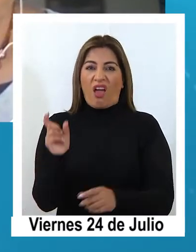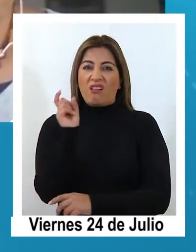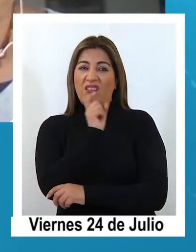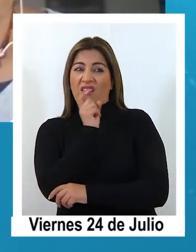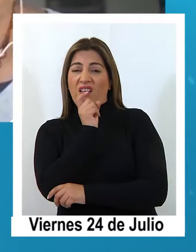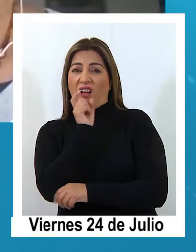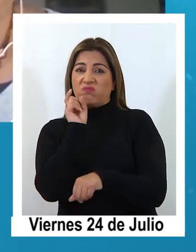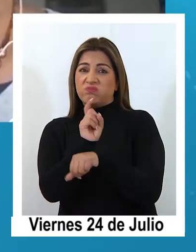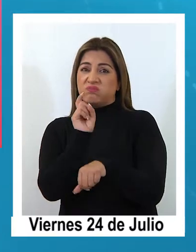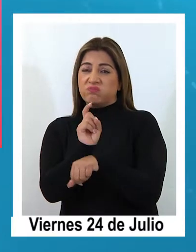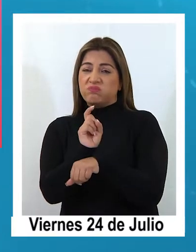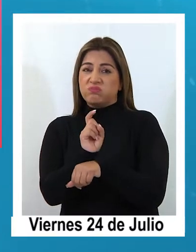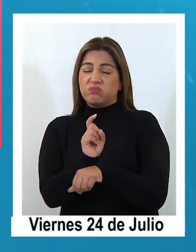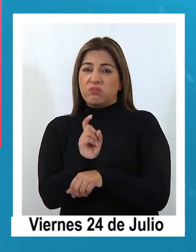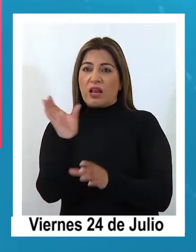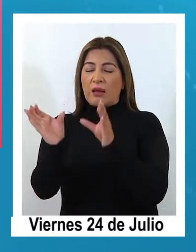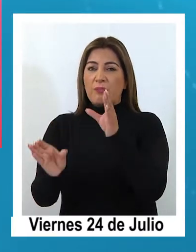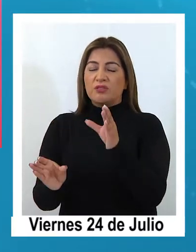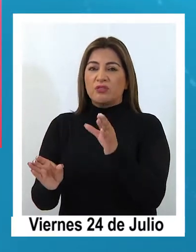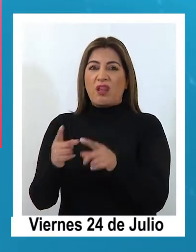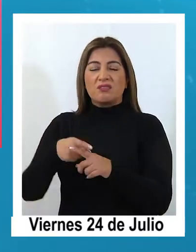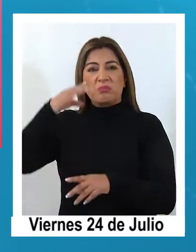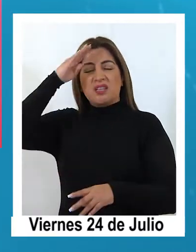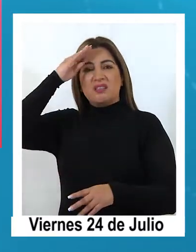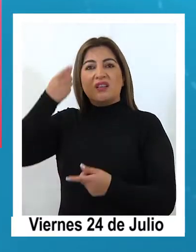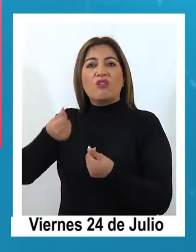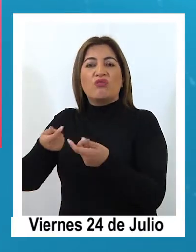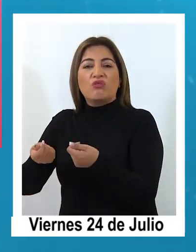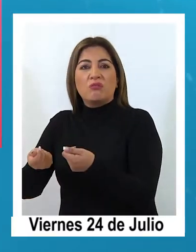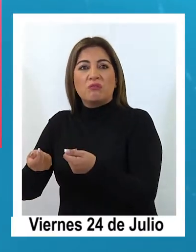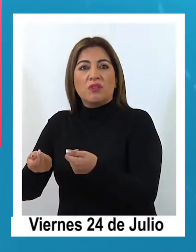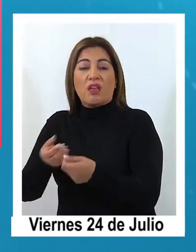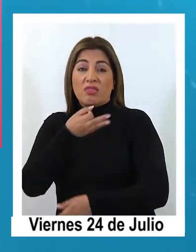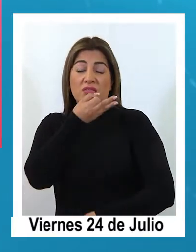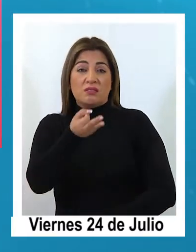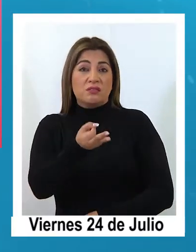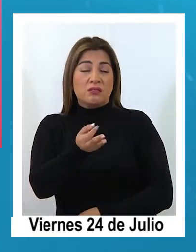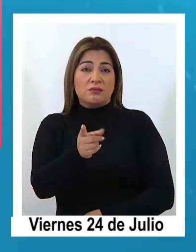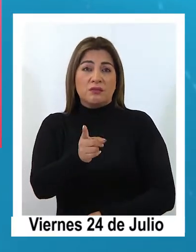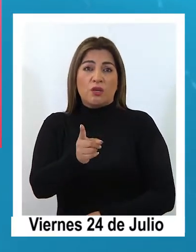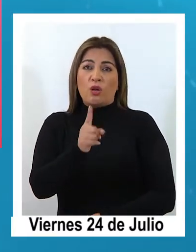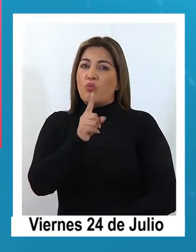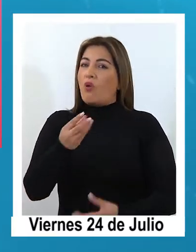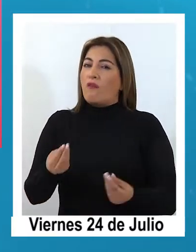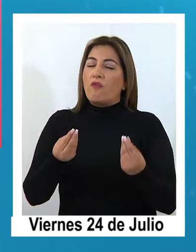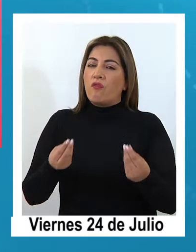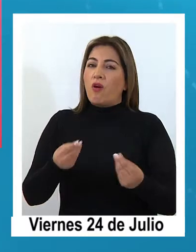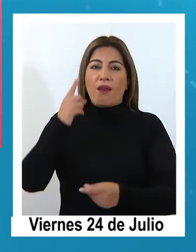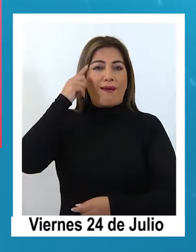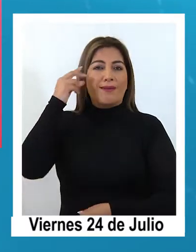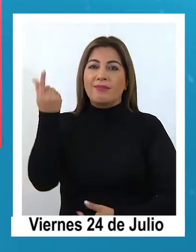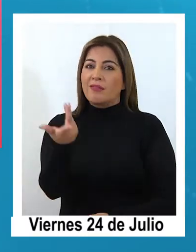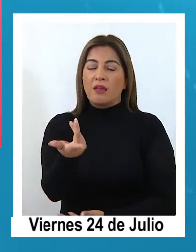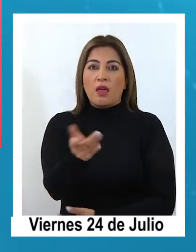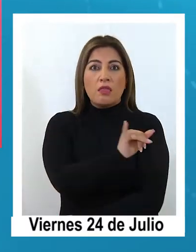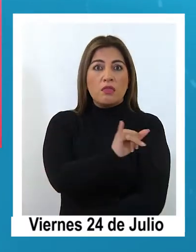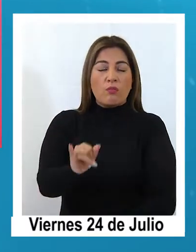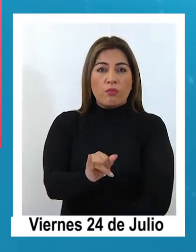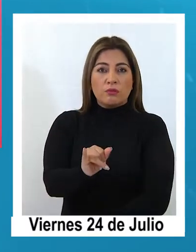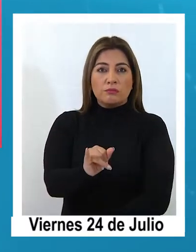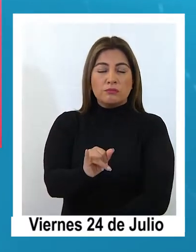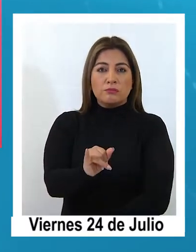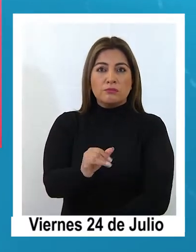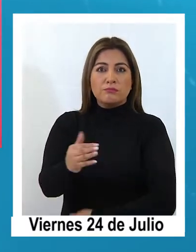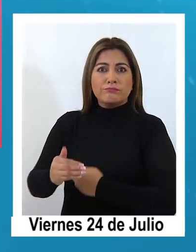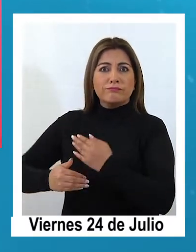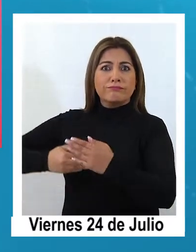criticaron, muchos economistas que salieron a señalar que no era una buena alternativa. Y finalmente esto